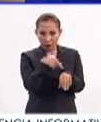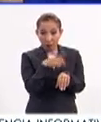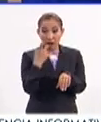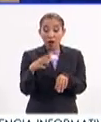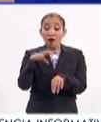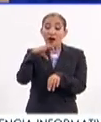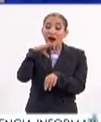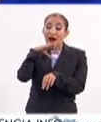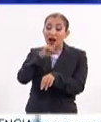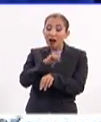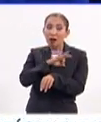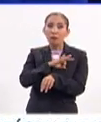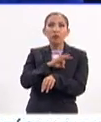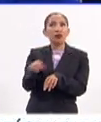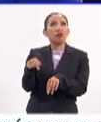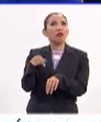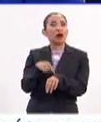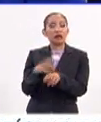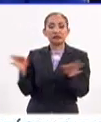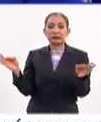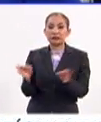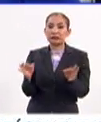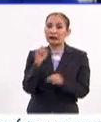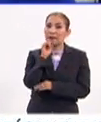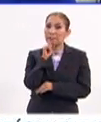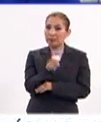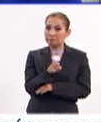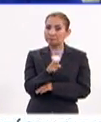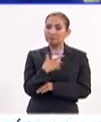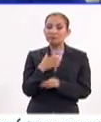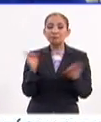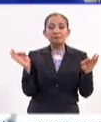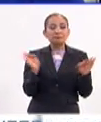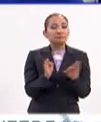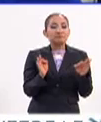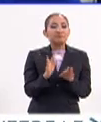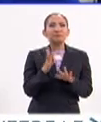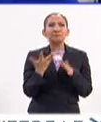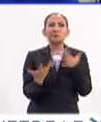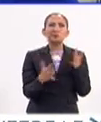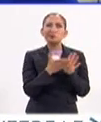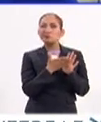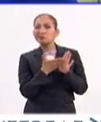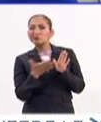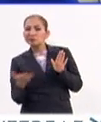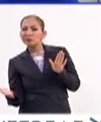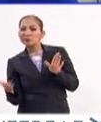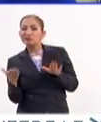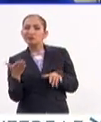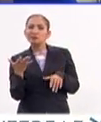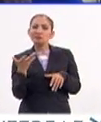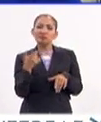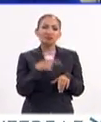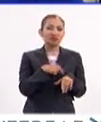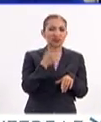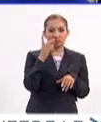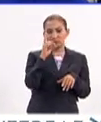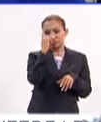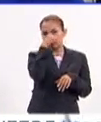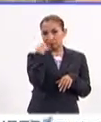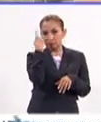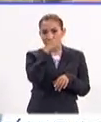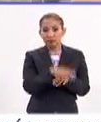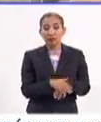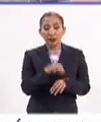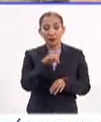el calentamiento cuesta y el enfriamiento también. El enfriamiento es más o menos de otras 30